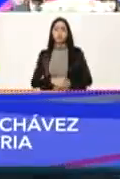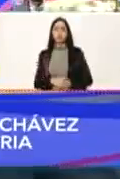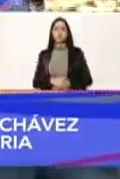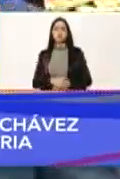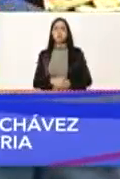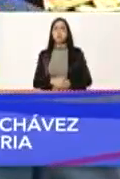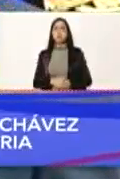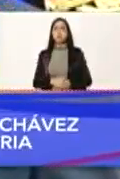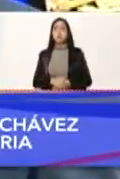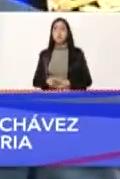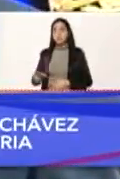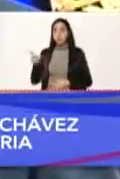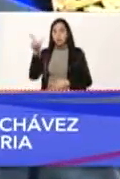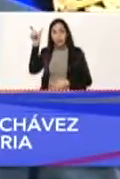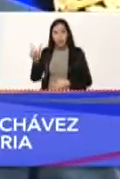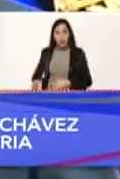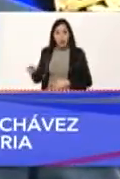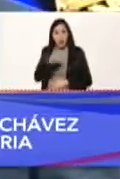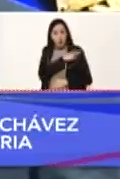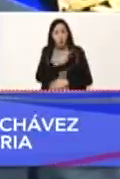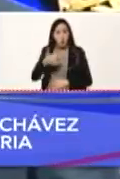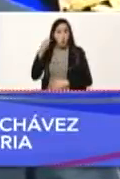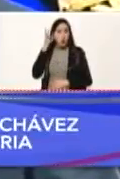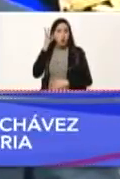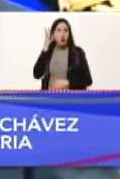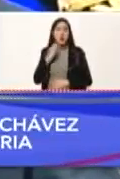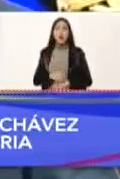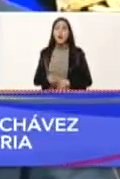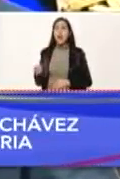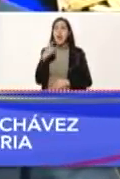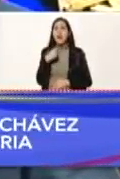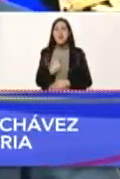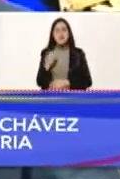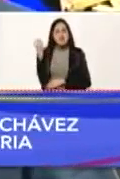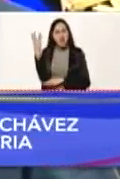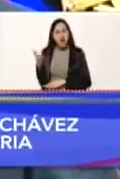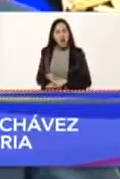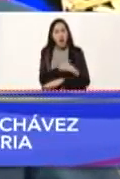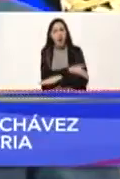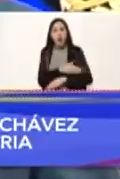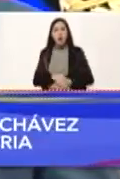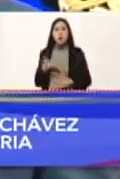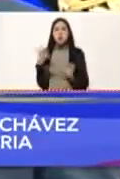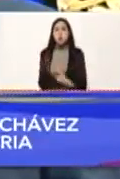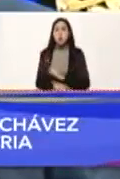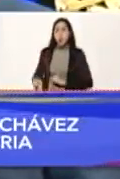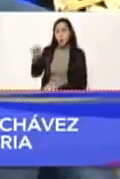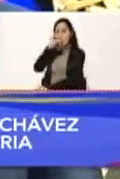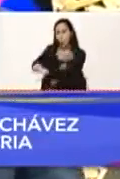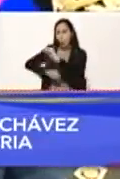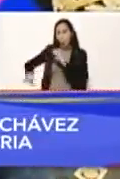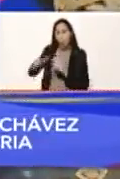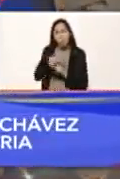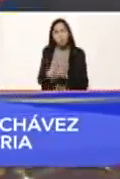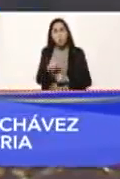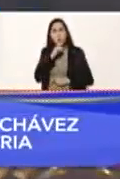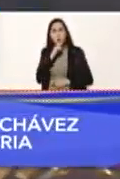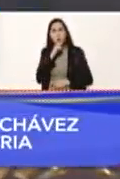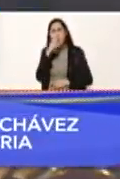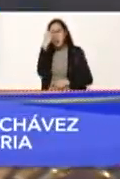Cuando Laura Carolina estaba hablando, yo decía, bueno, Laura Carolina viene de enfrentar dificultades,